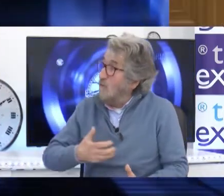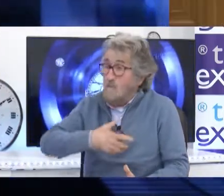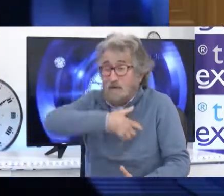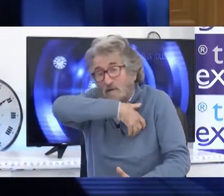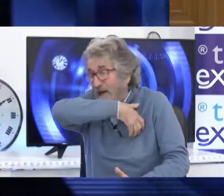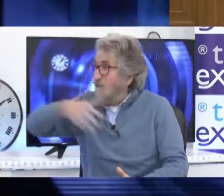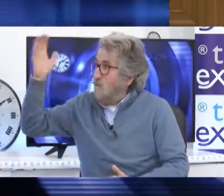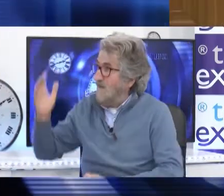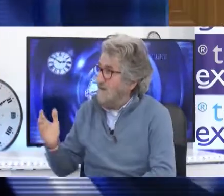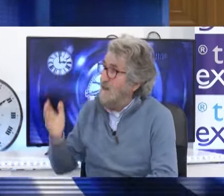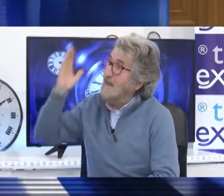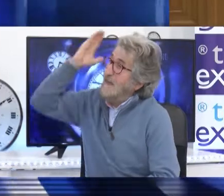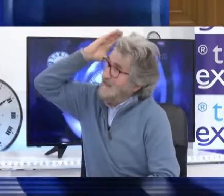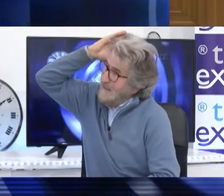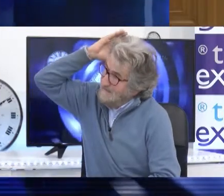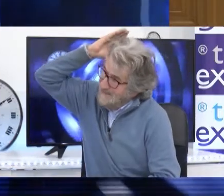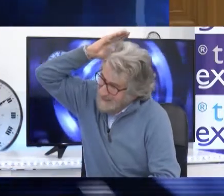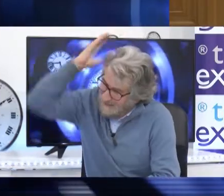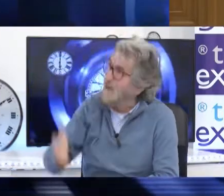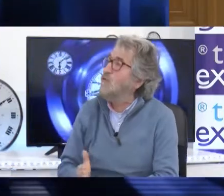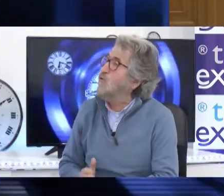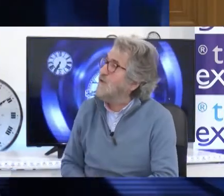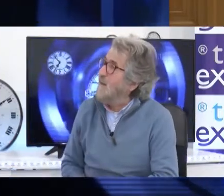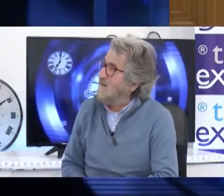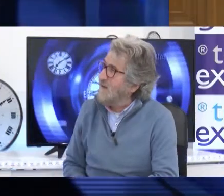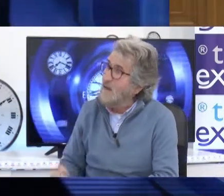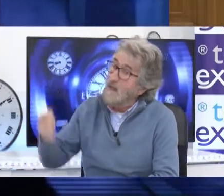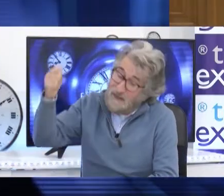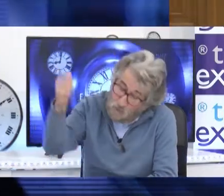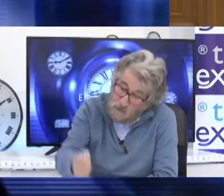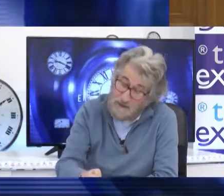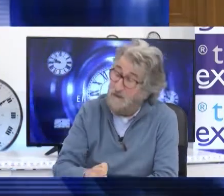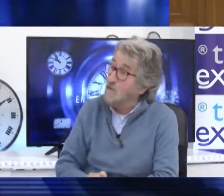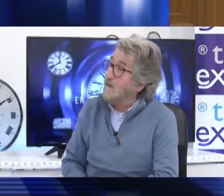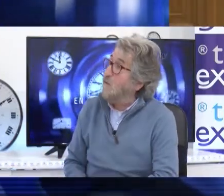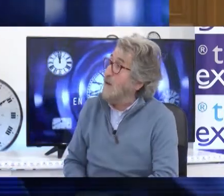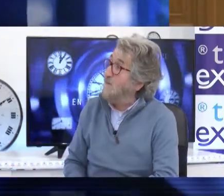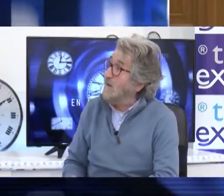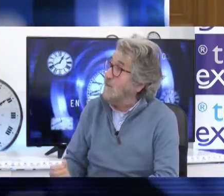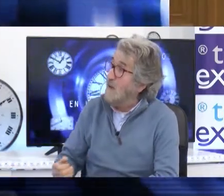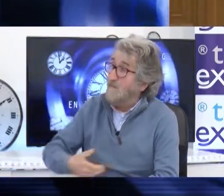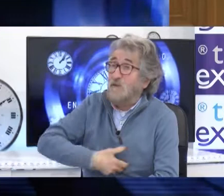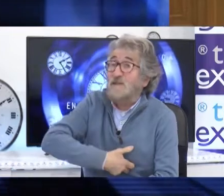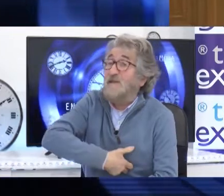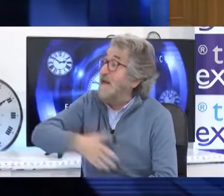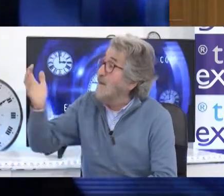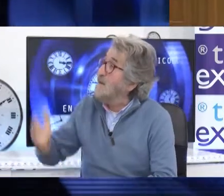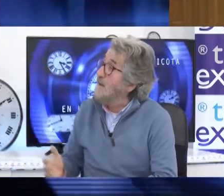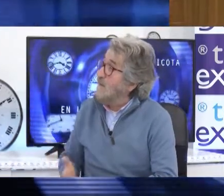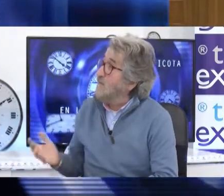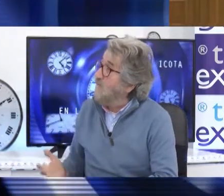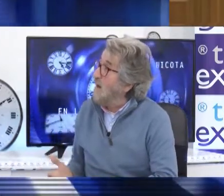que yo no comparto ni remotamente y las he criticado durísimamente e incluso he escrito artículos al respecto a esa